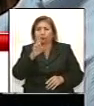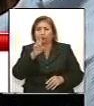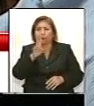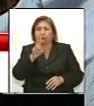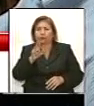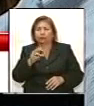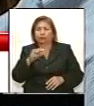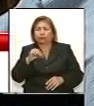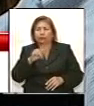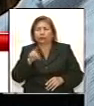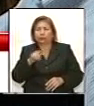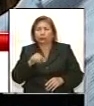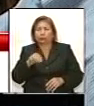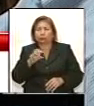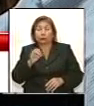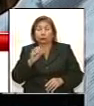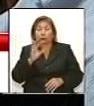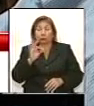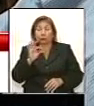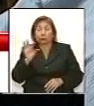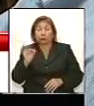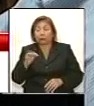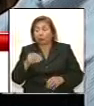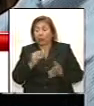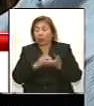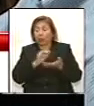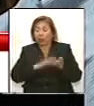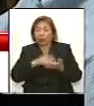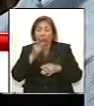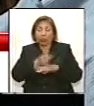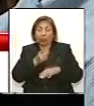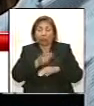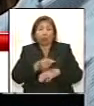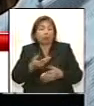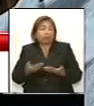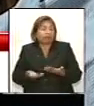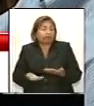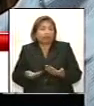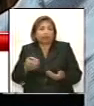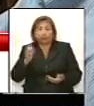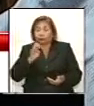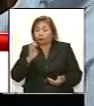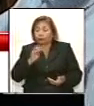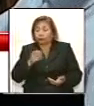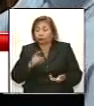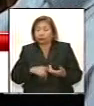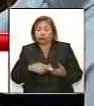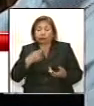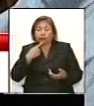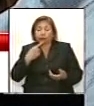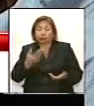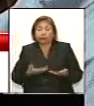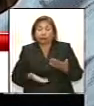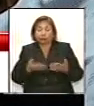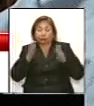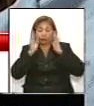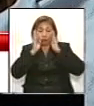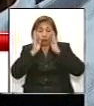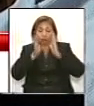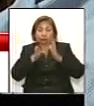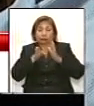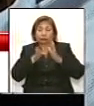registros y en marzo 99 registros, de los cuales en este caso en enero han sido